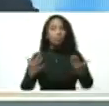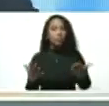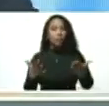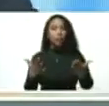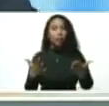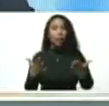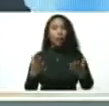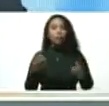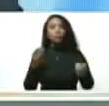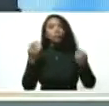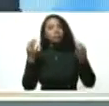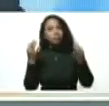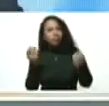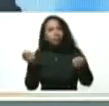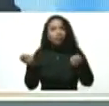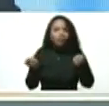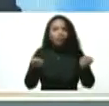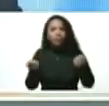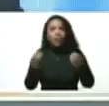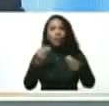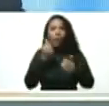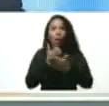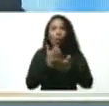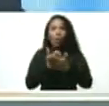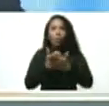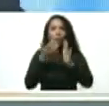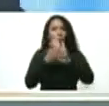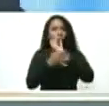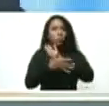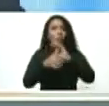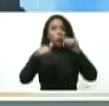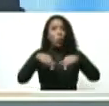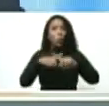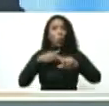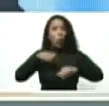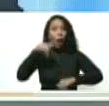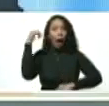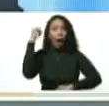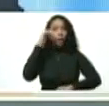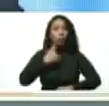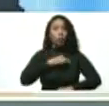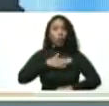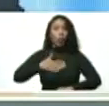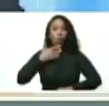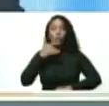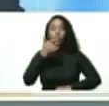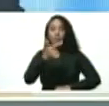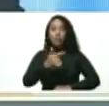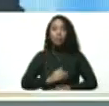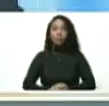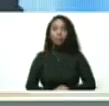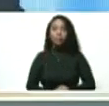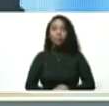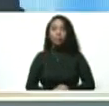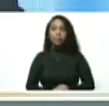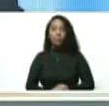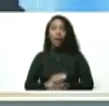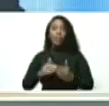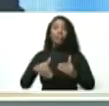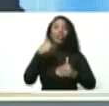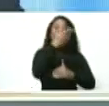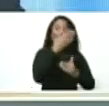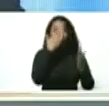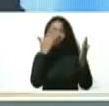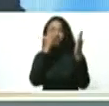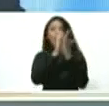las regularizaciones de la economía? Y hoy por hoy nosotros podemos decir, luego de haber